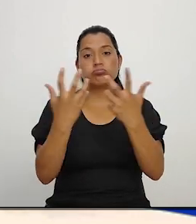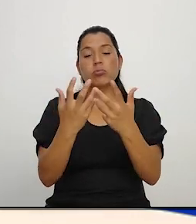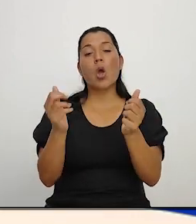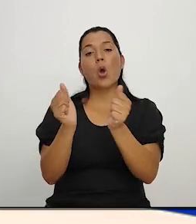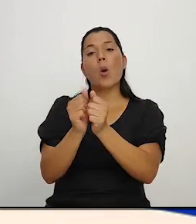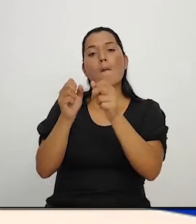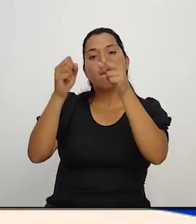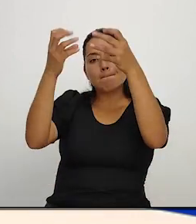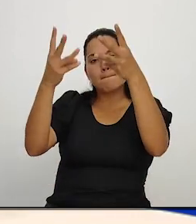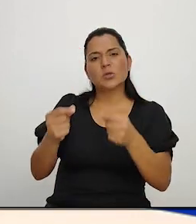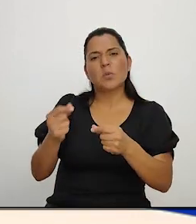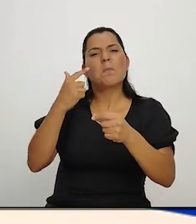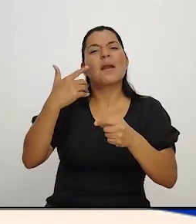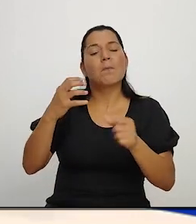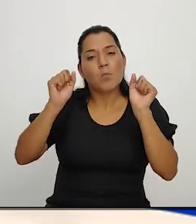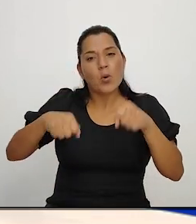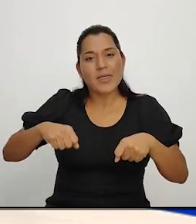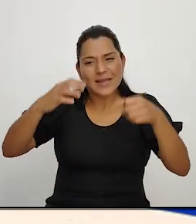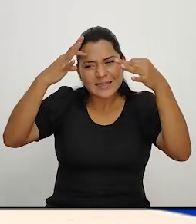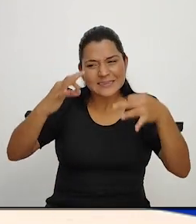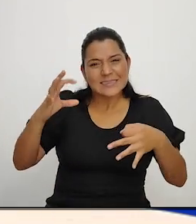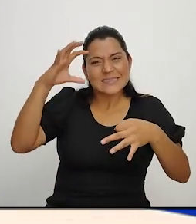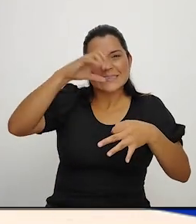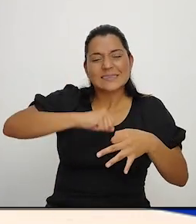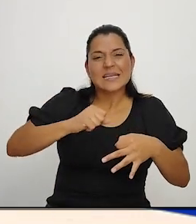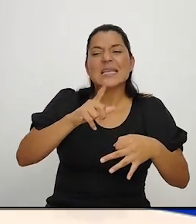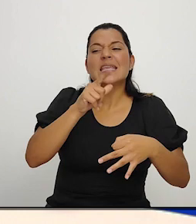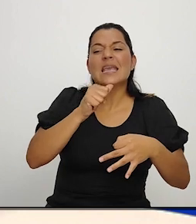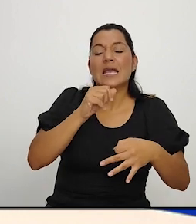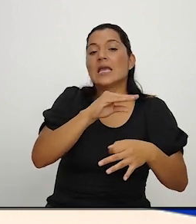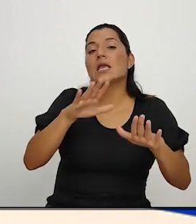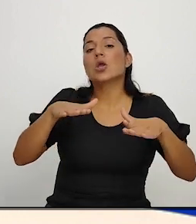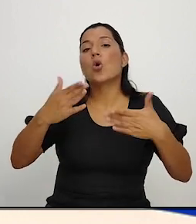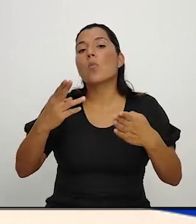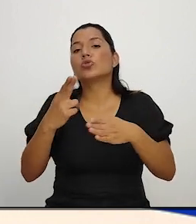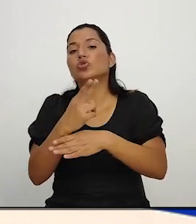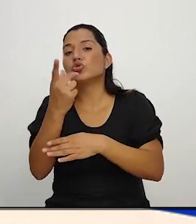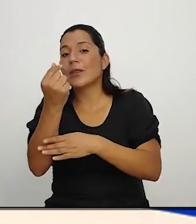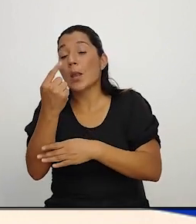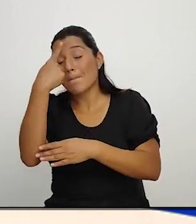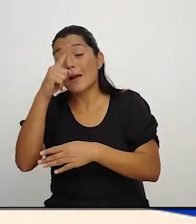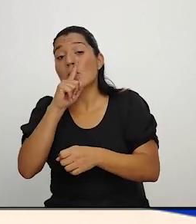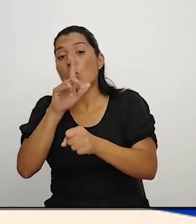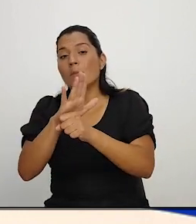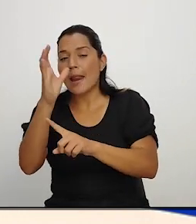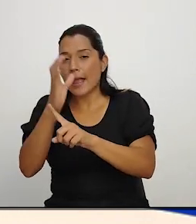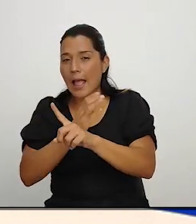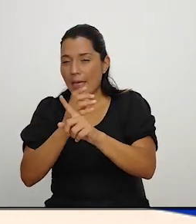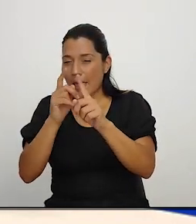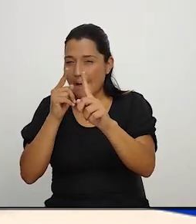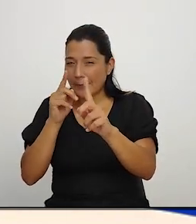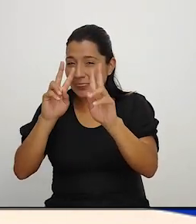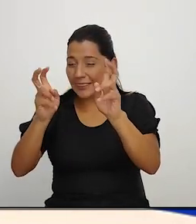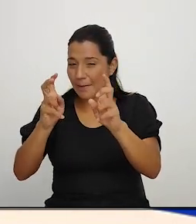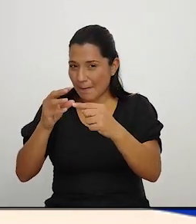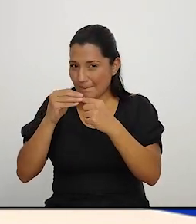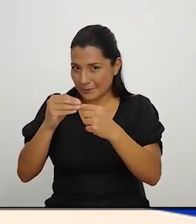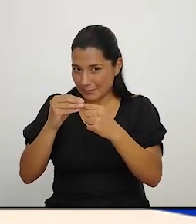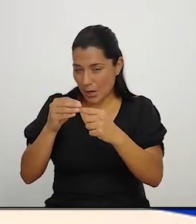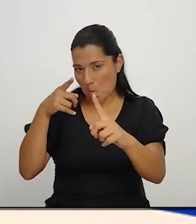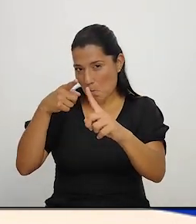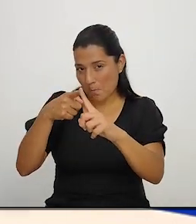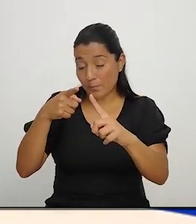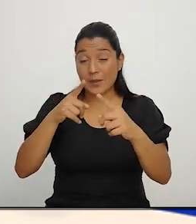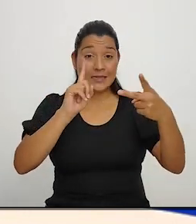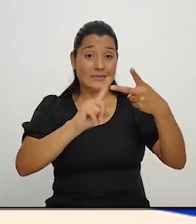podamos determinar quién y en qué se invierte para cumplir estos lineamientos el segundo Pilar